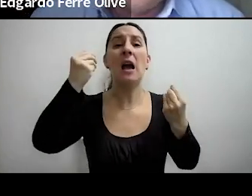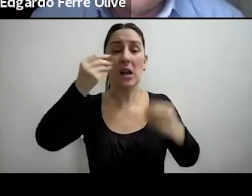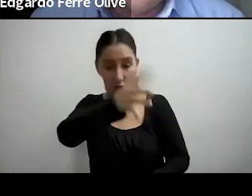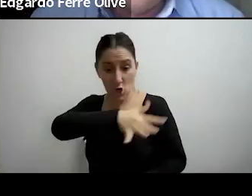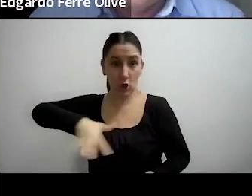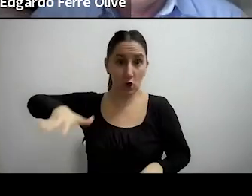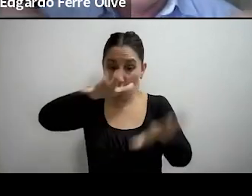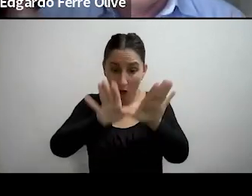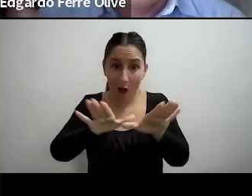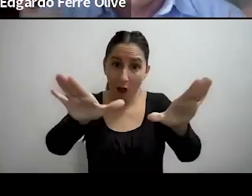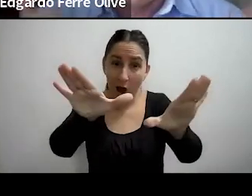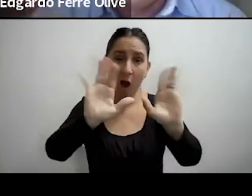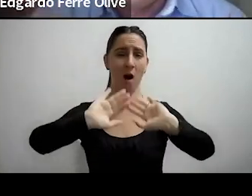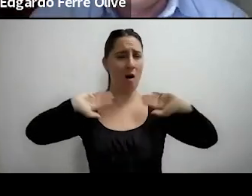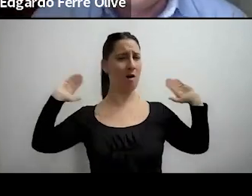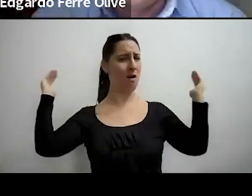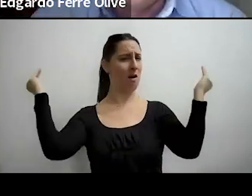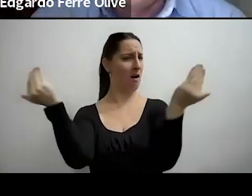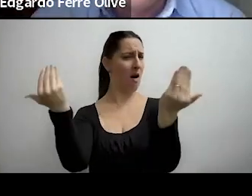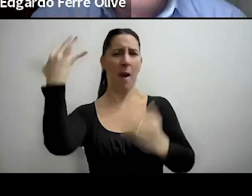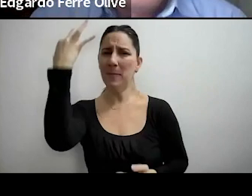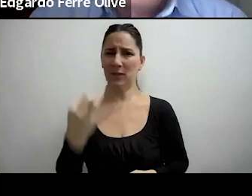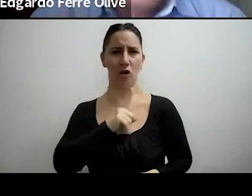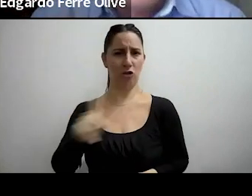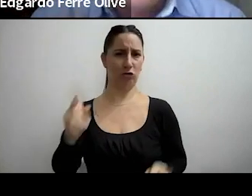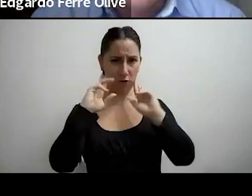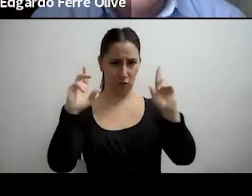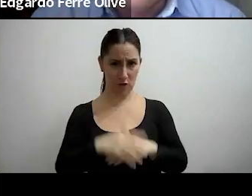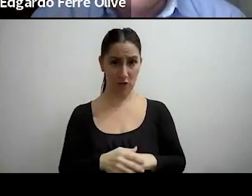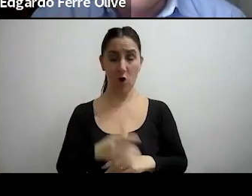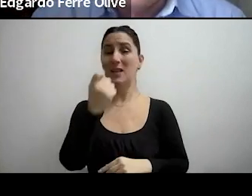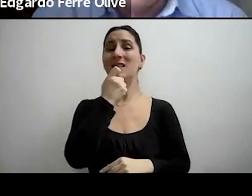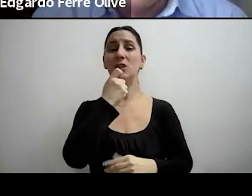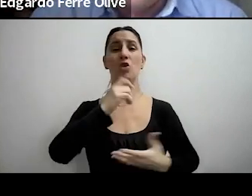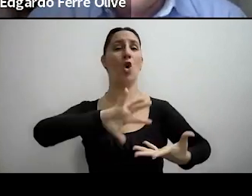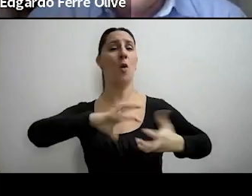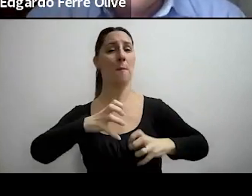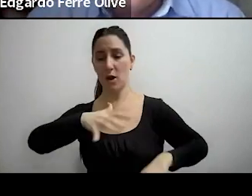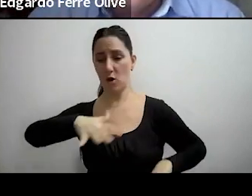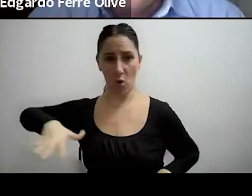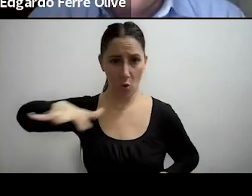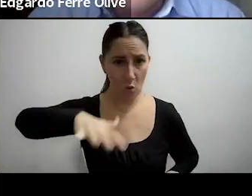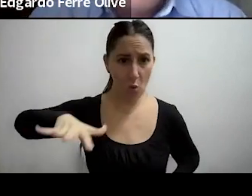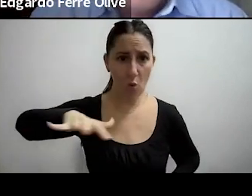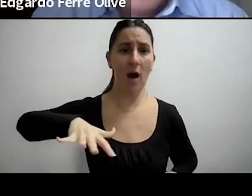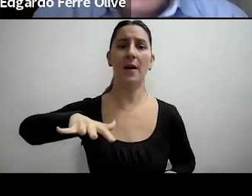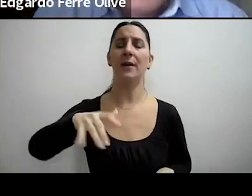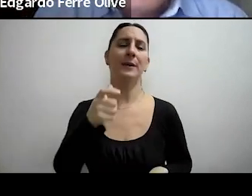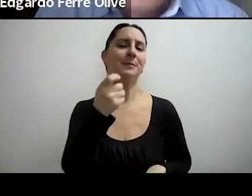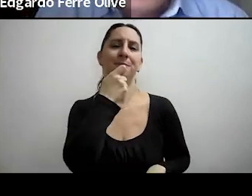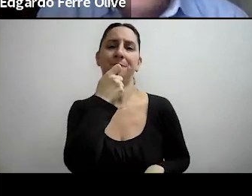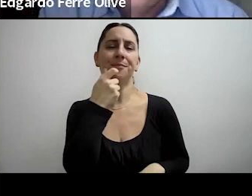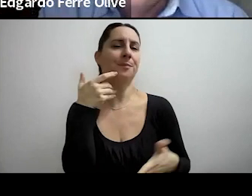¿Está bien? Si yo estoy afectando cualquier aeropuerto de nuestro país, si estoy afectando o tengo lindante muy cercano